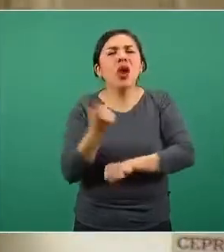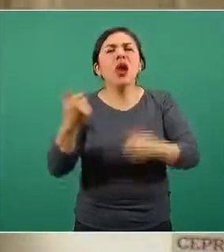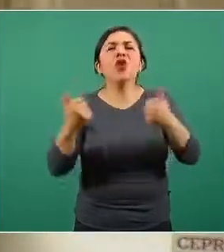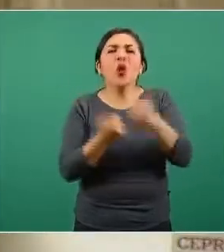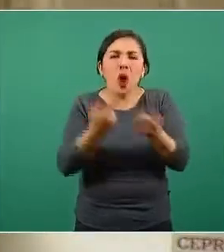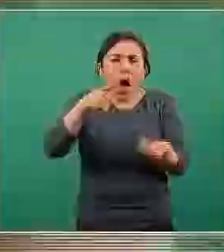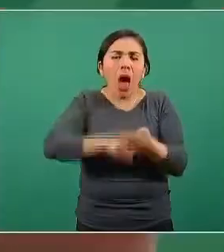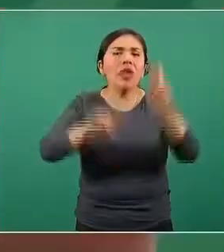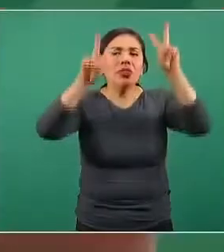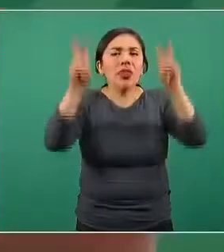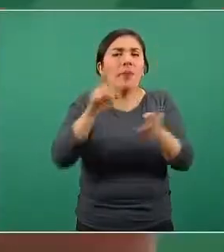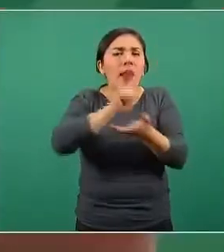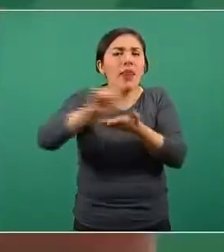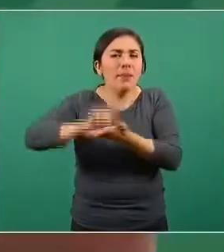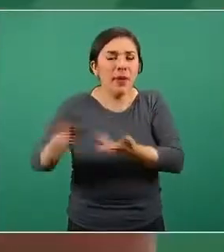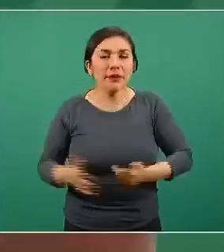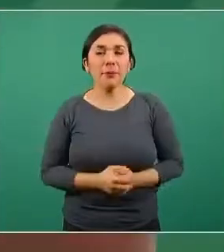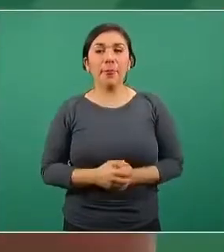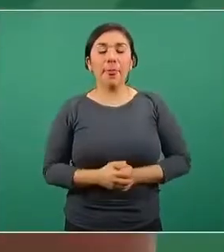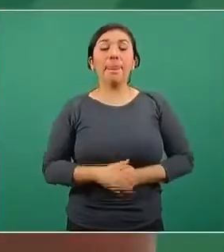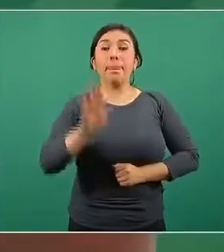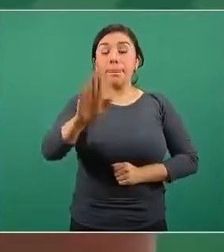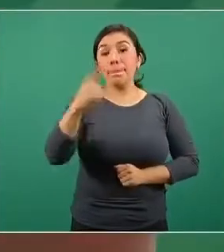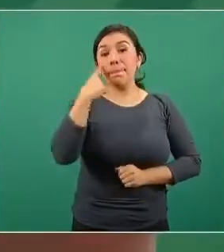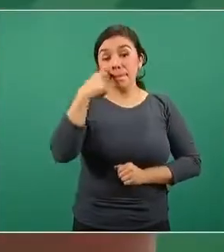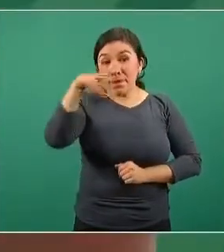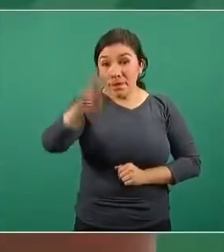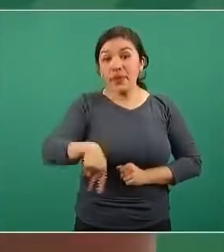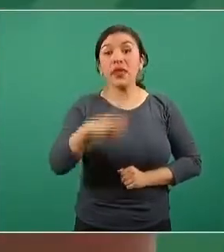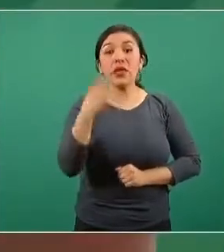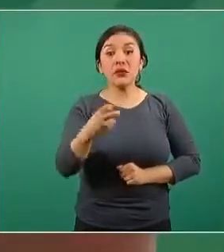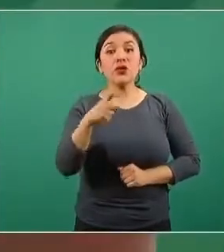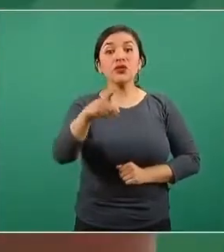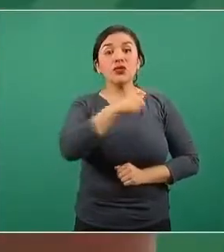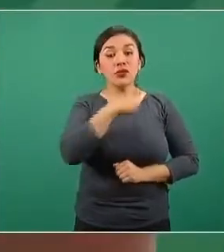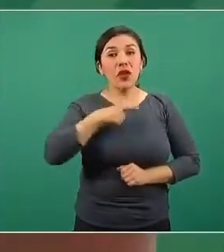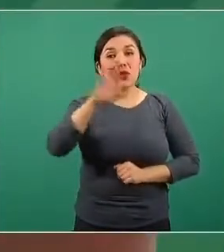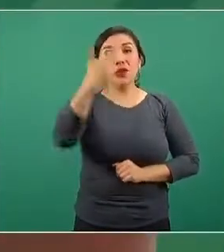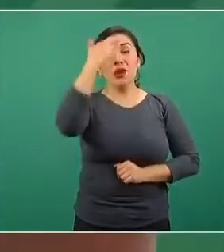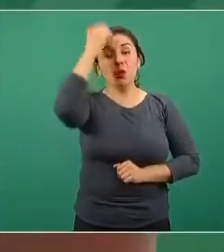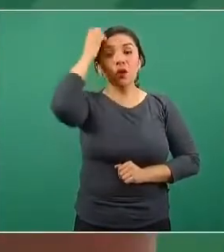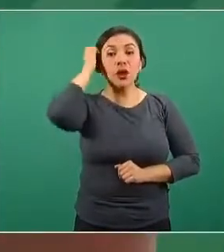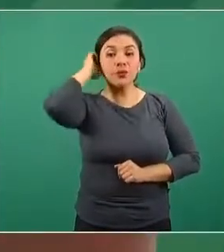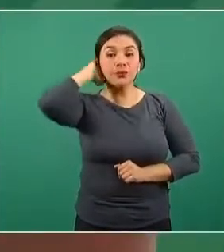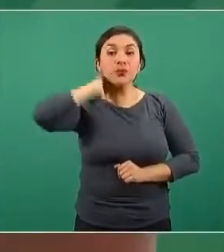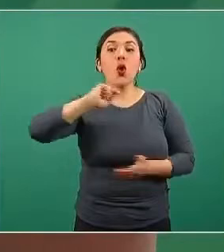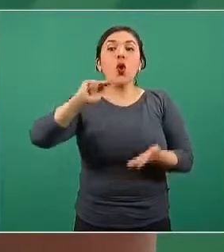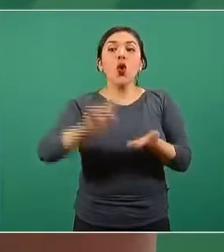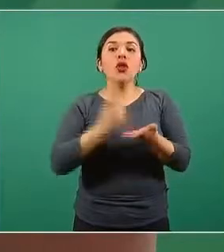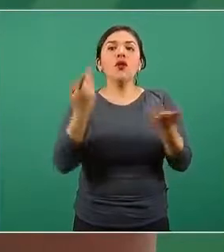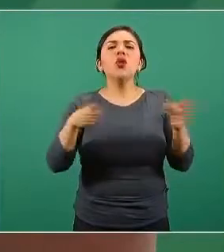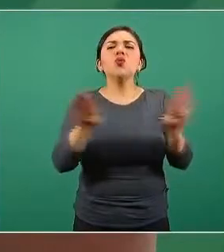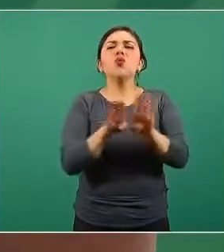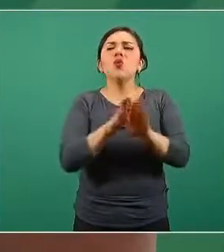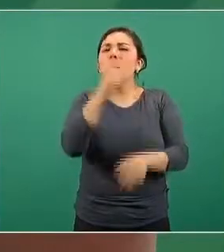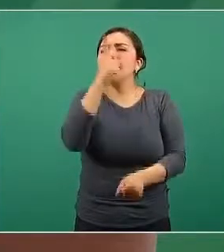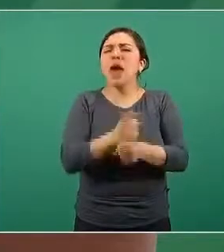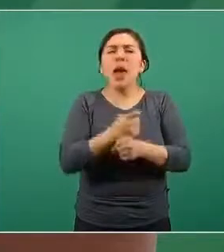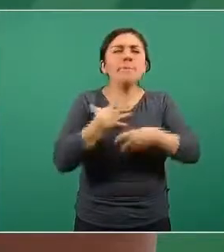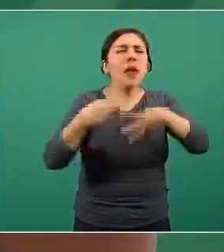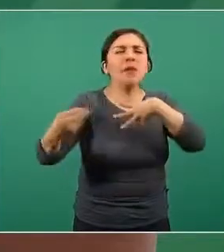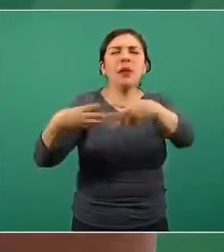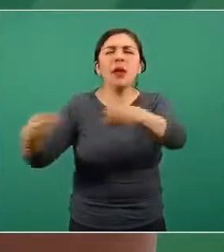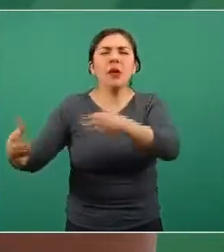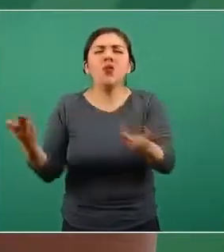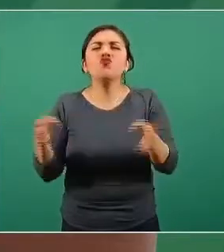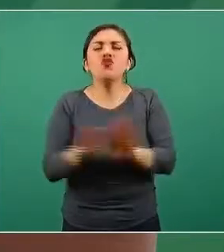higiene? Sí, mucho tiene que ver y al final aquí recordemos nuevamente los mecanismos de transmisión.